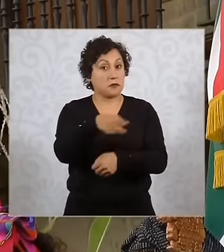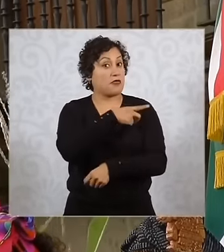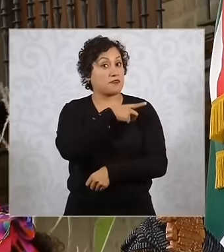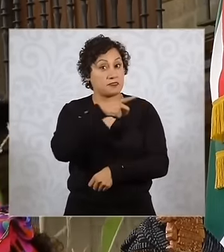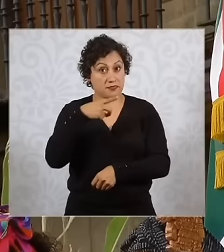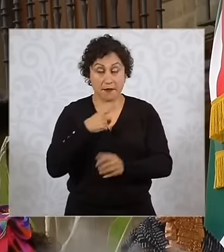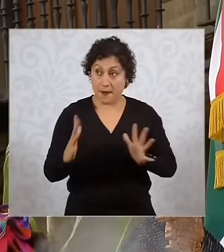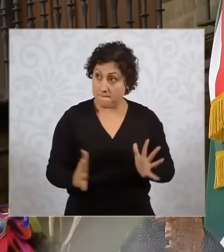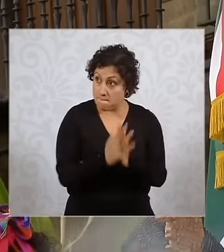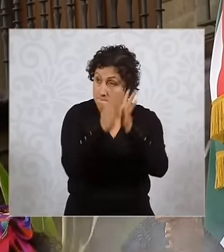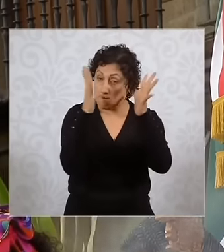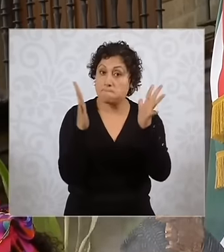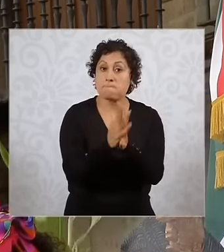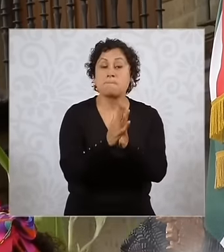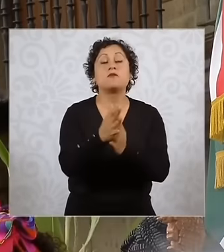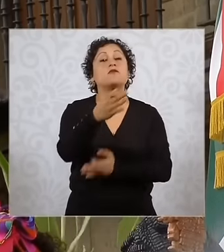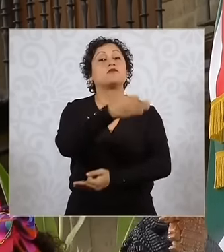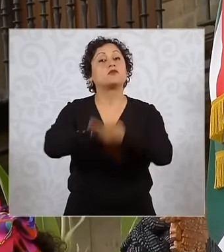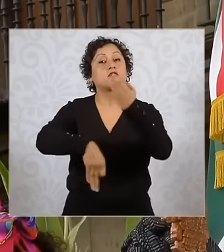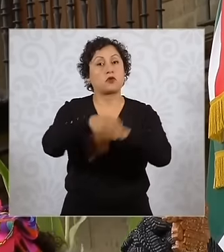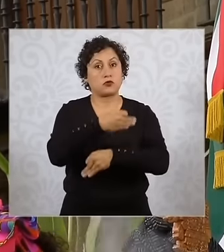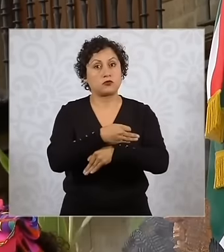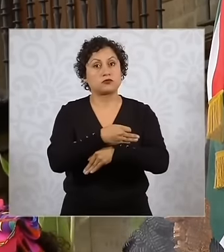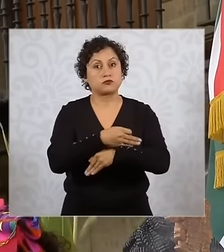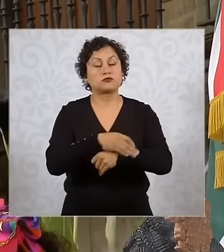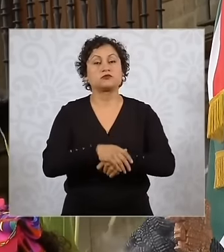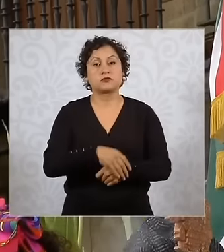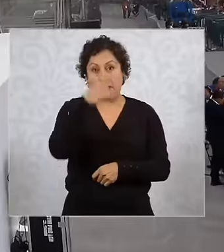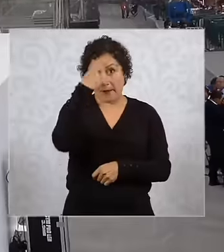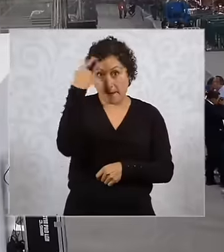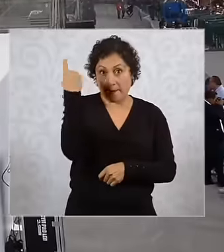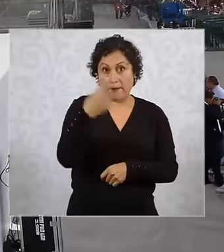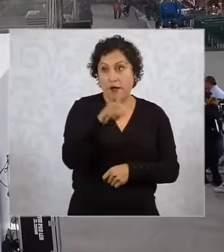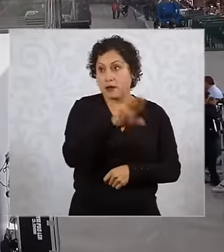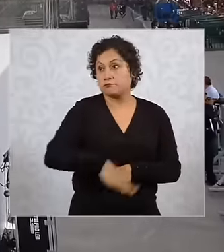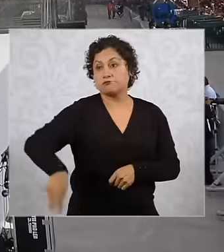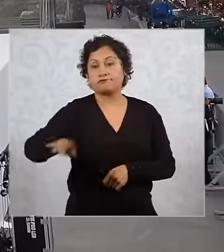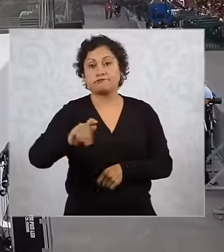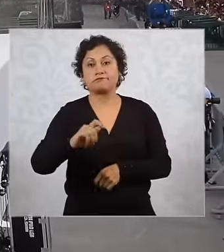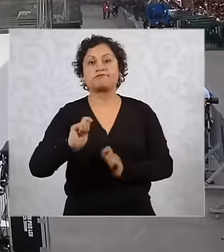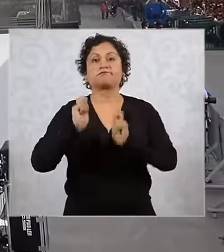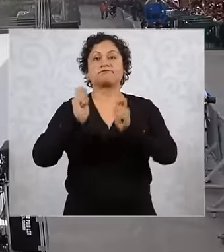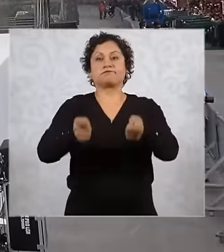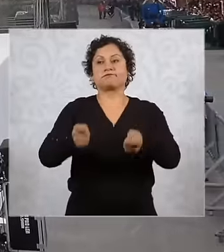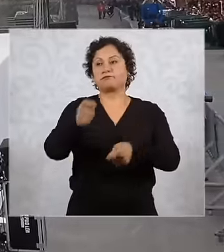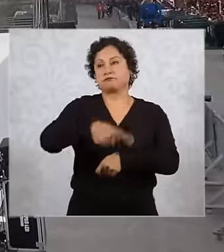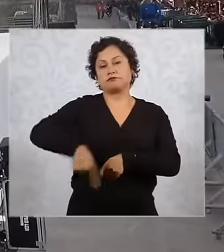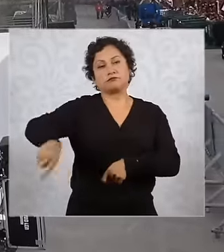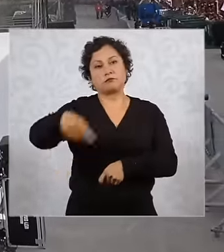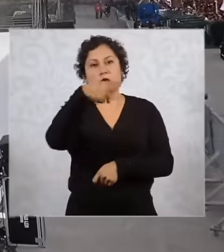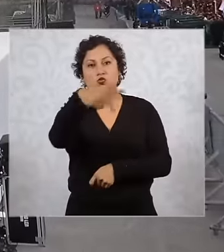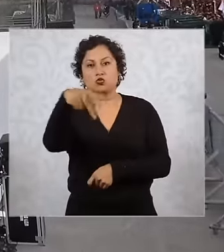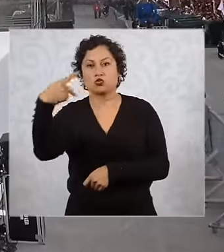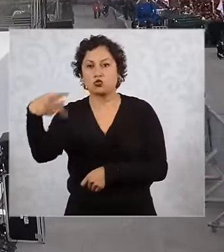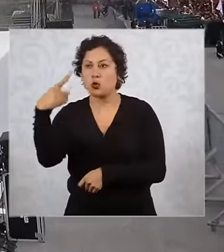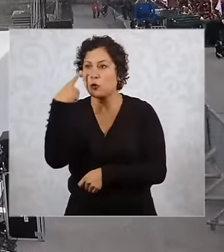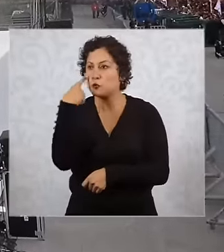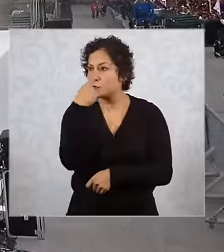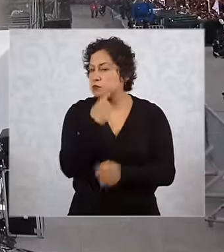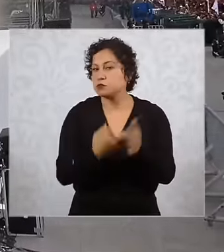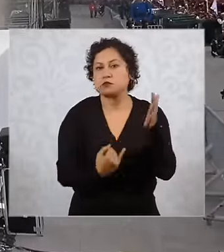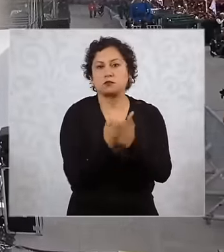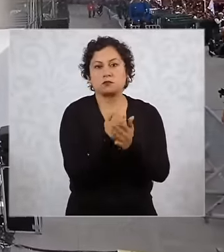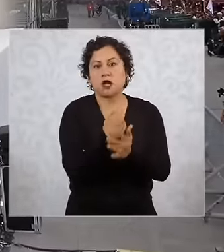participativa, la revocación de mandato, la decisión del pueblo a través de las